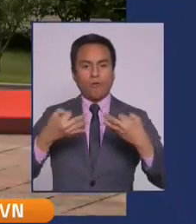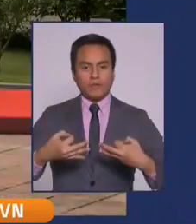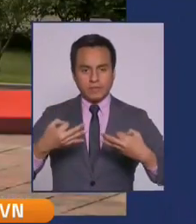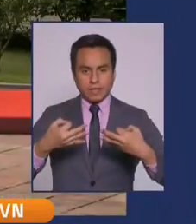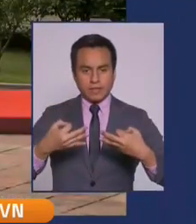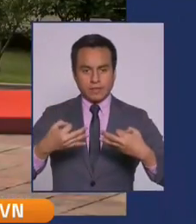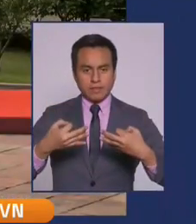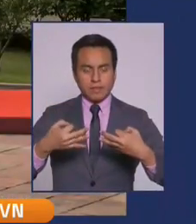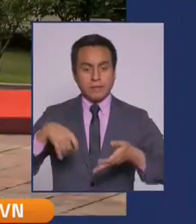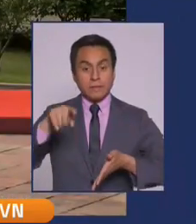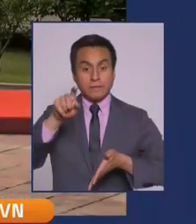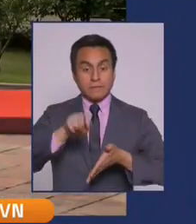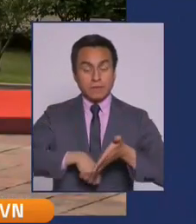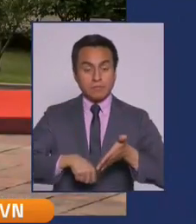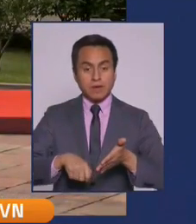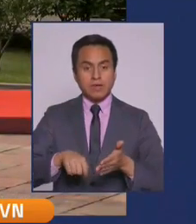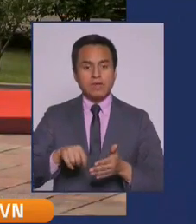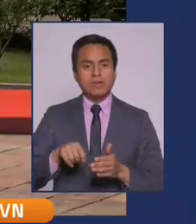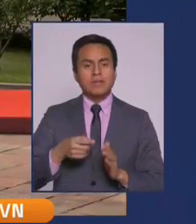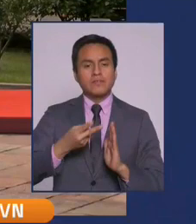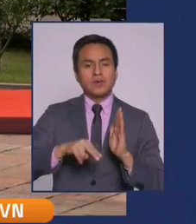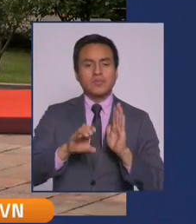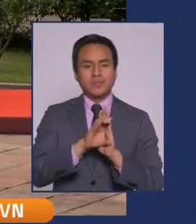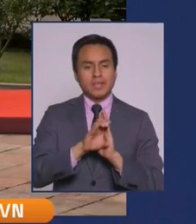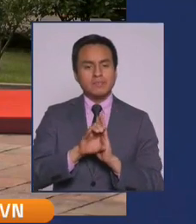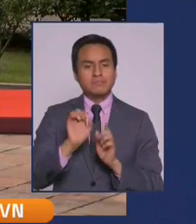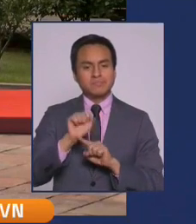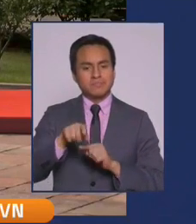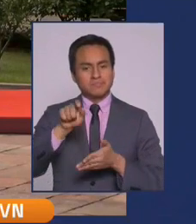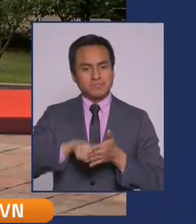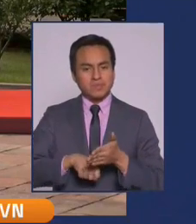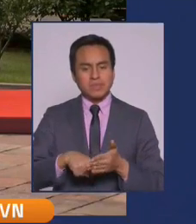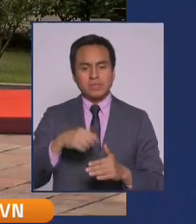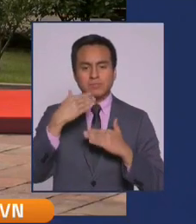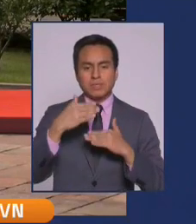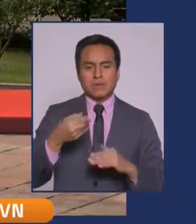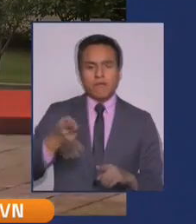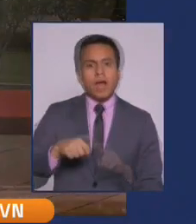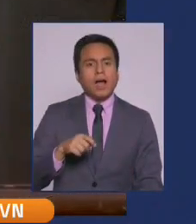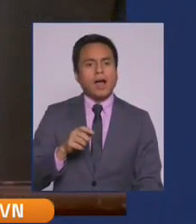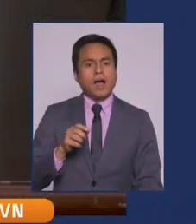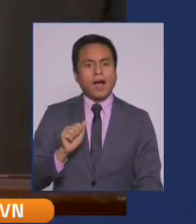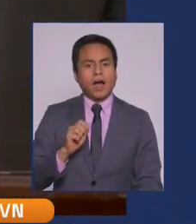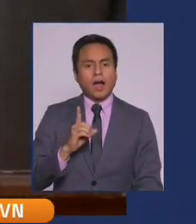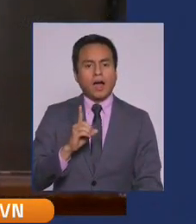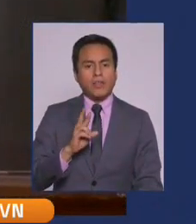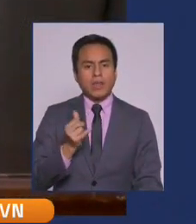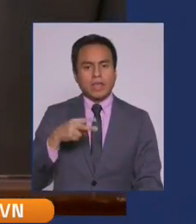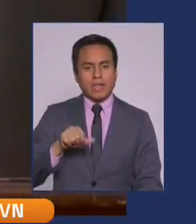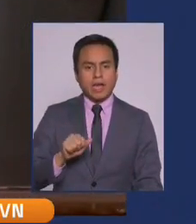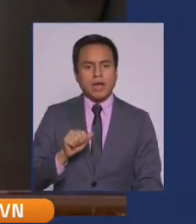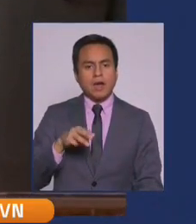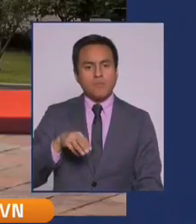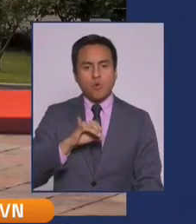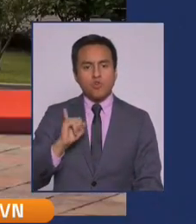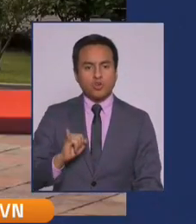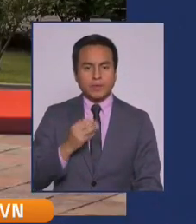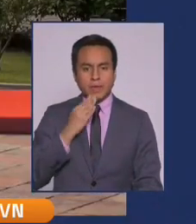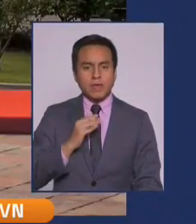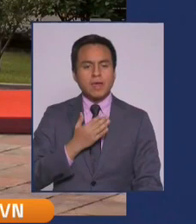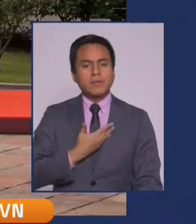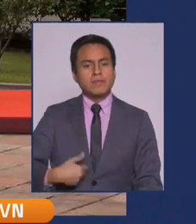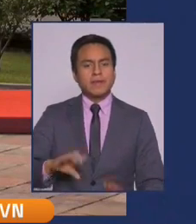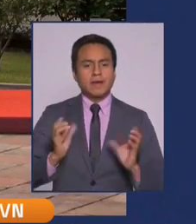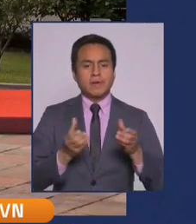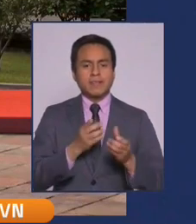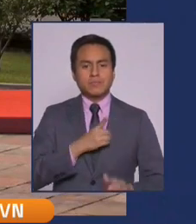me queda claro. Ahora, lo que hizo o no hizo el ministro Blumel, da lo mismo. él es el ministro del Interior, él es el que está a cargo